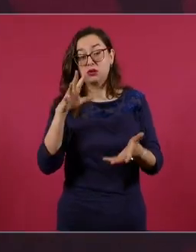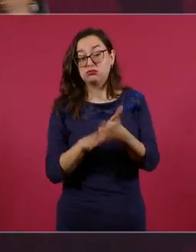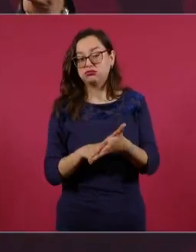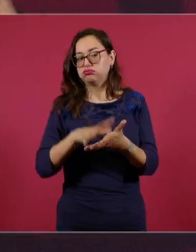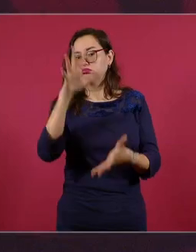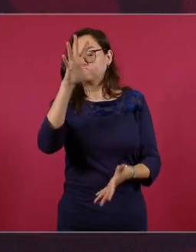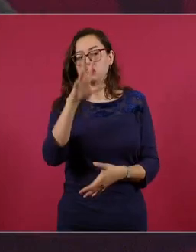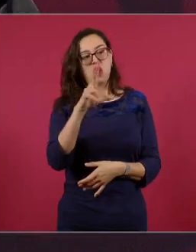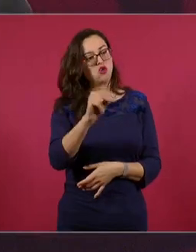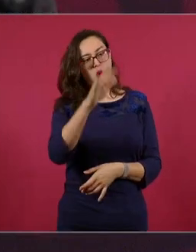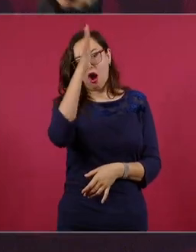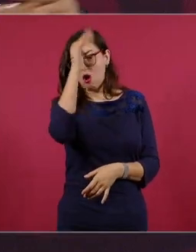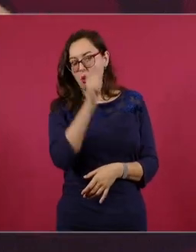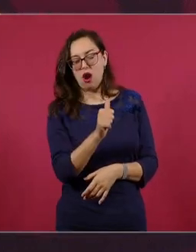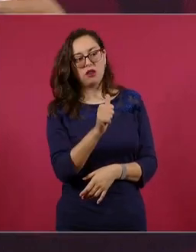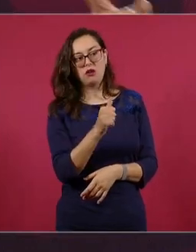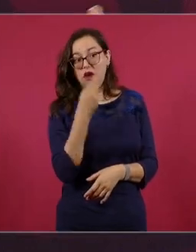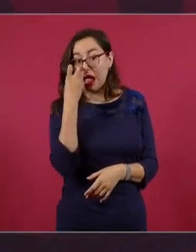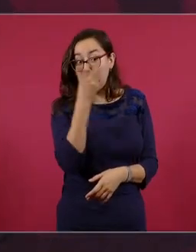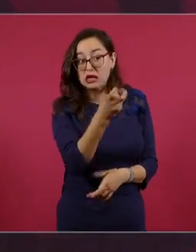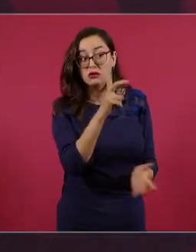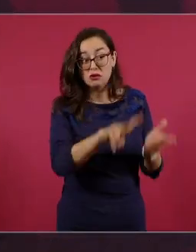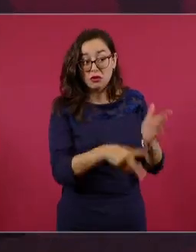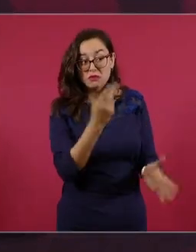Llegaron y los engatusaron.